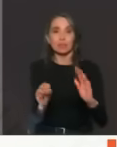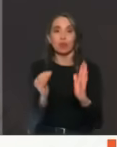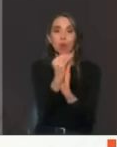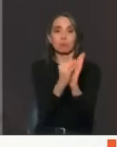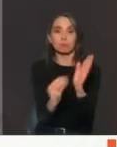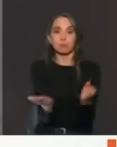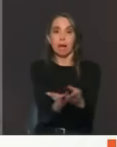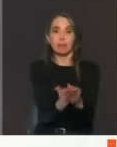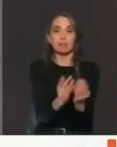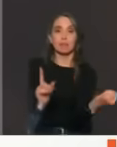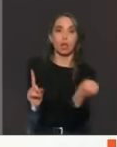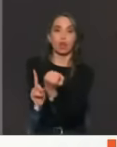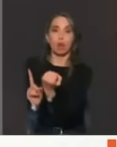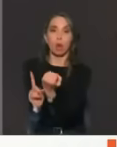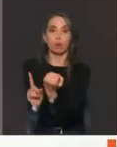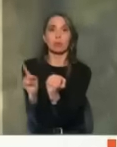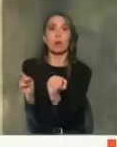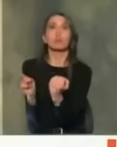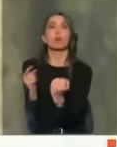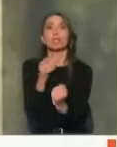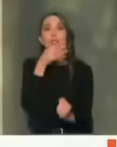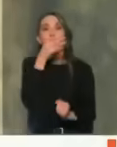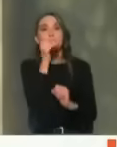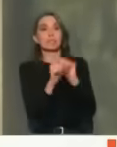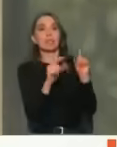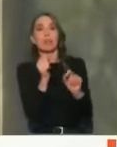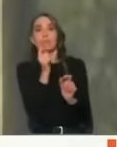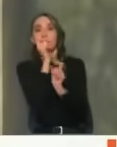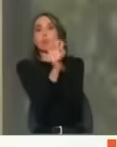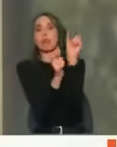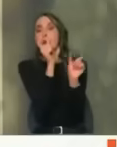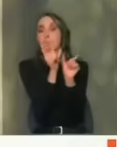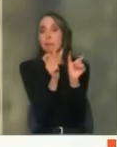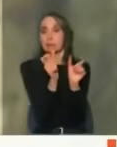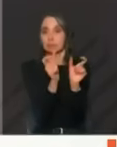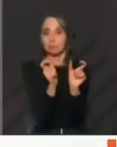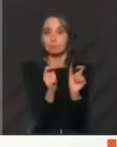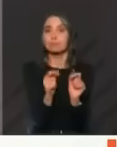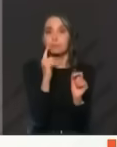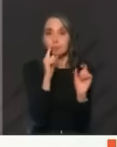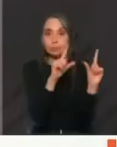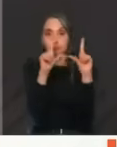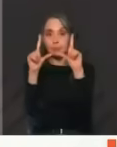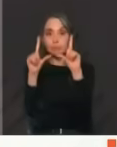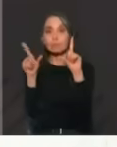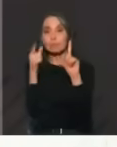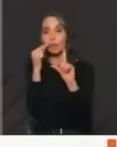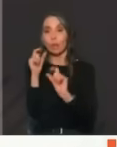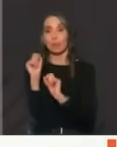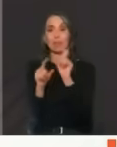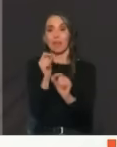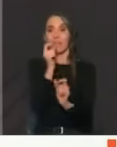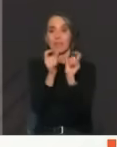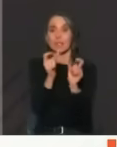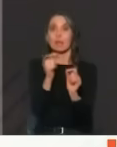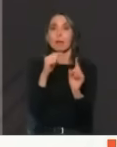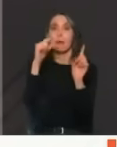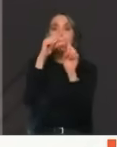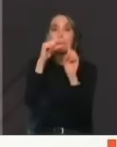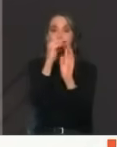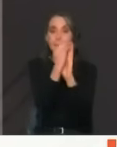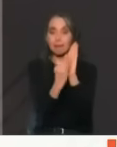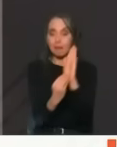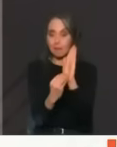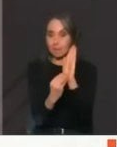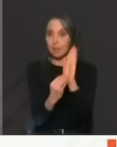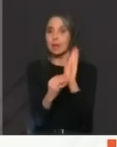que existen en su contra es que funda esa defensa. Y solo le dejamos una parte más de su defensa donde habla de los términos y condiciones que,